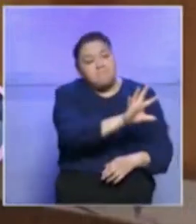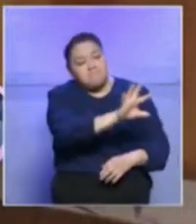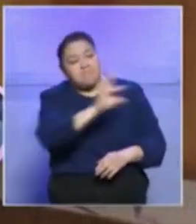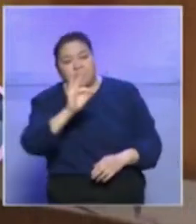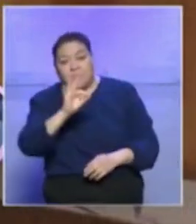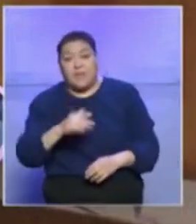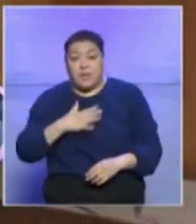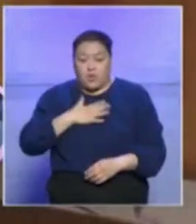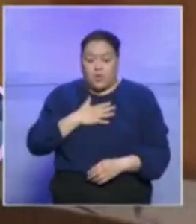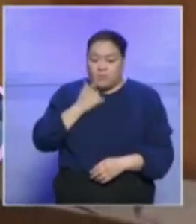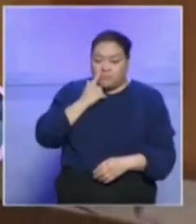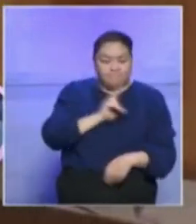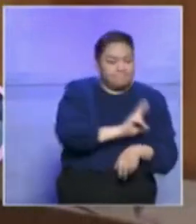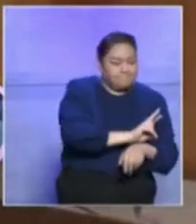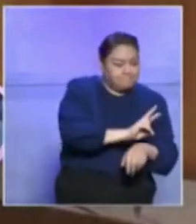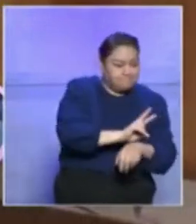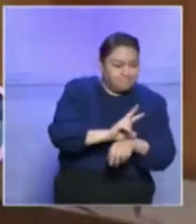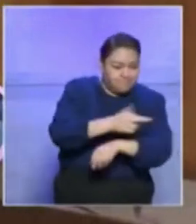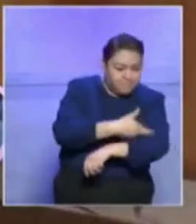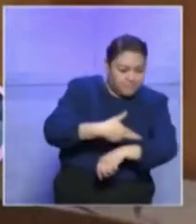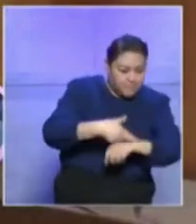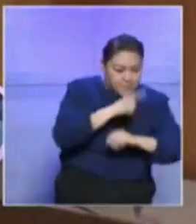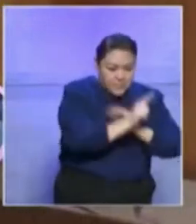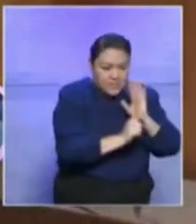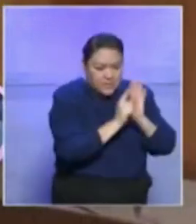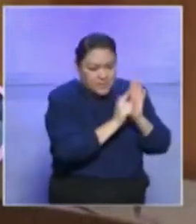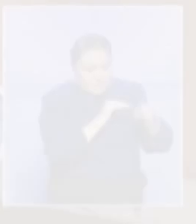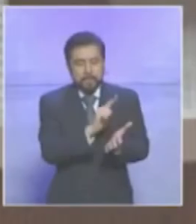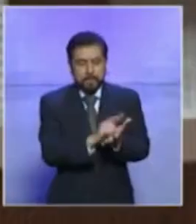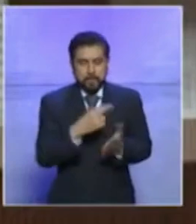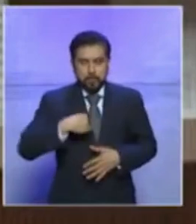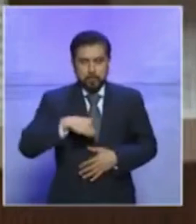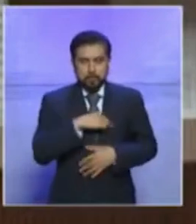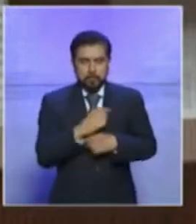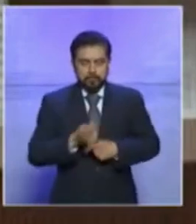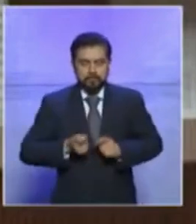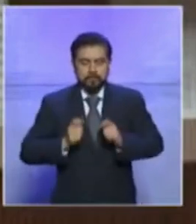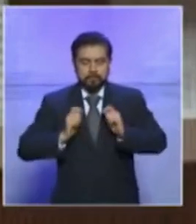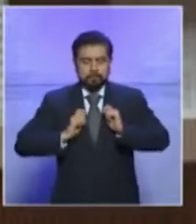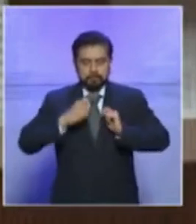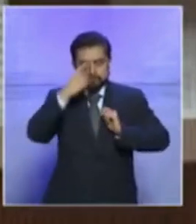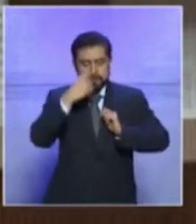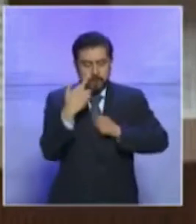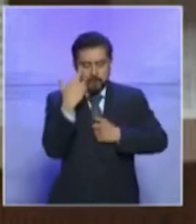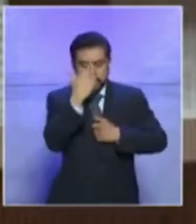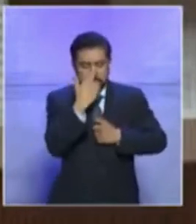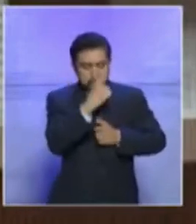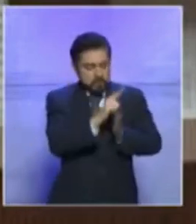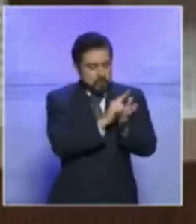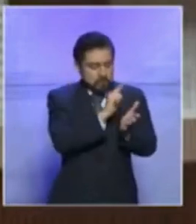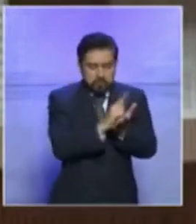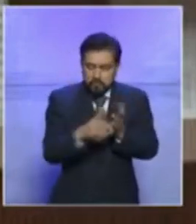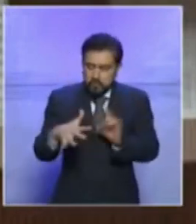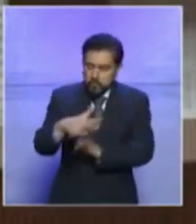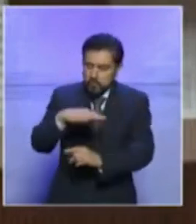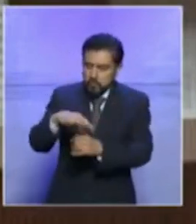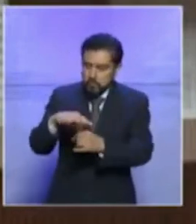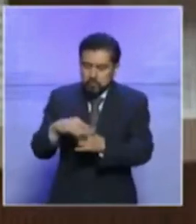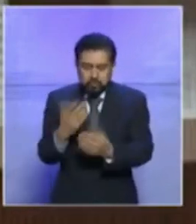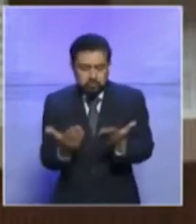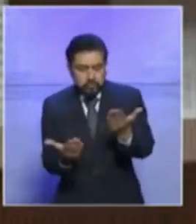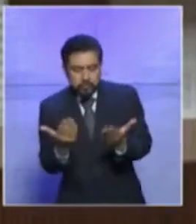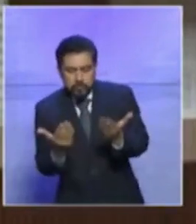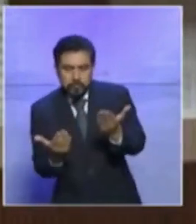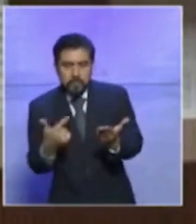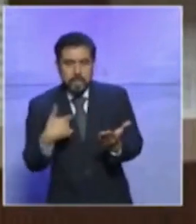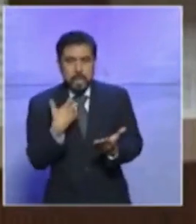nosotros vigilar que se cumpliera esa voluntad. Habiéndose dado ya la revisión de los juicios contra cómputos distritales